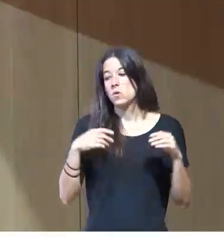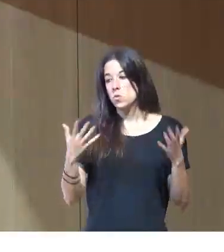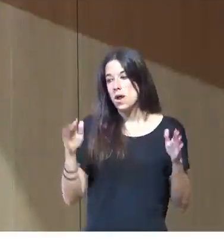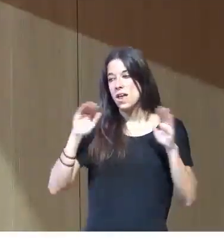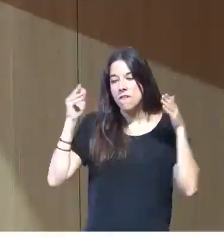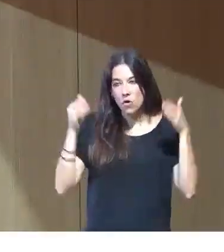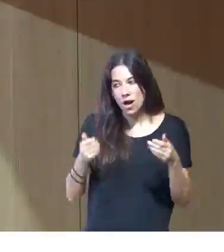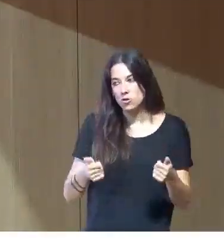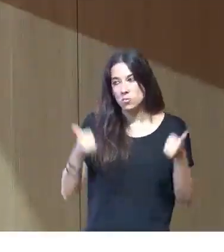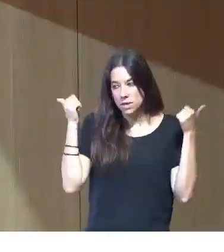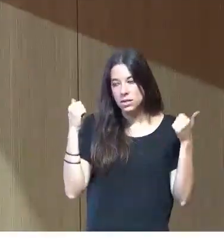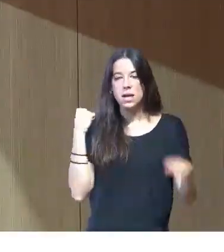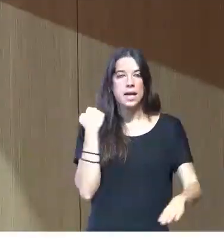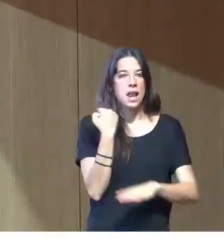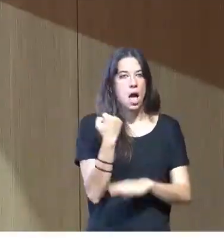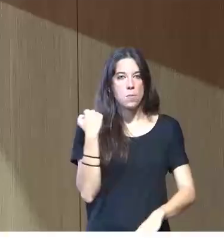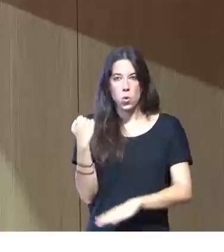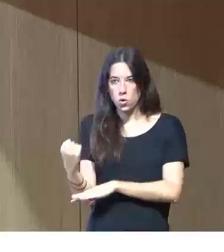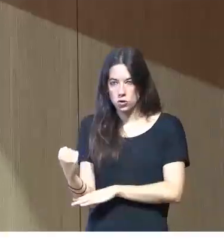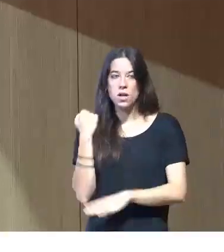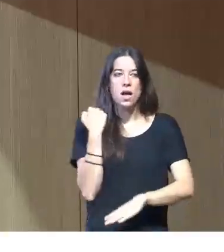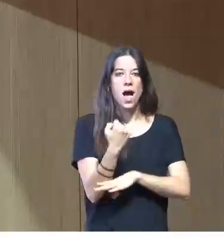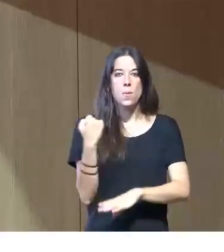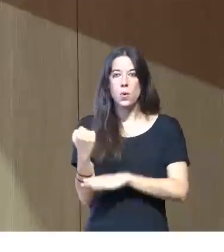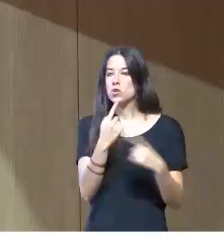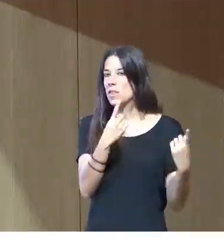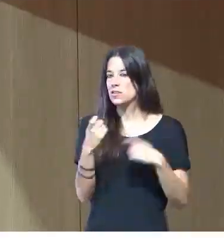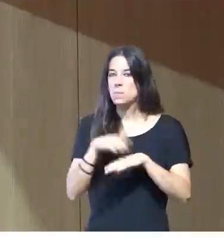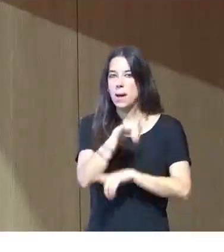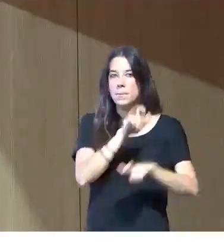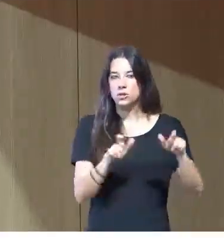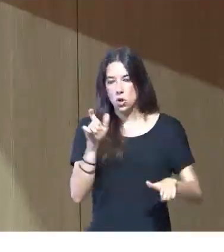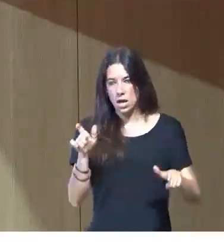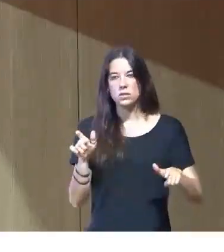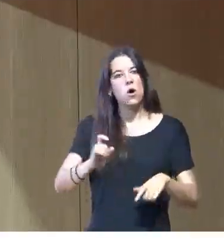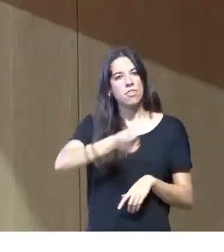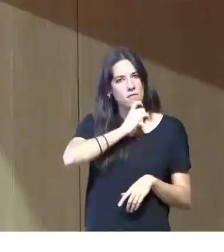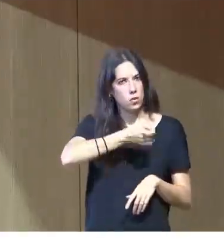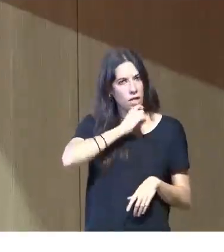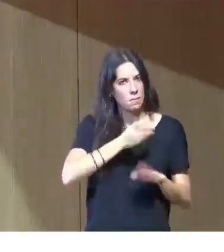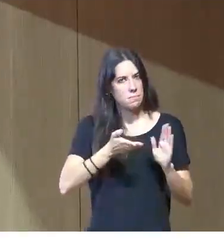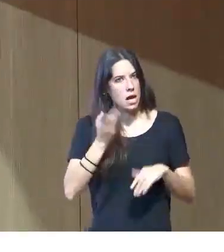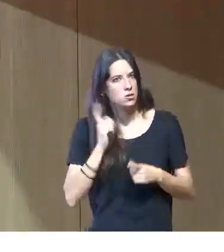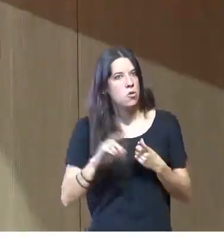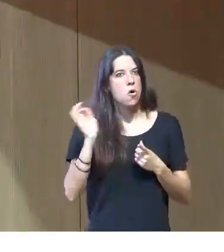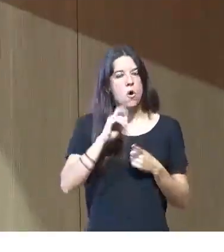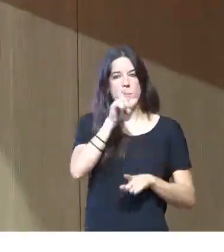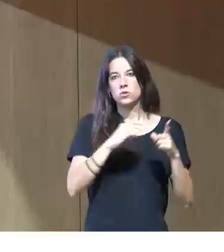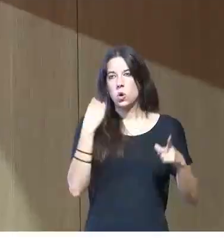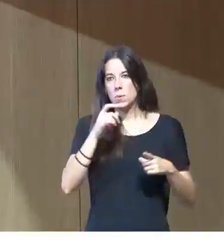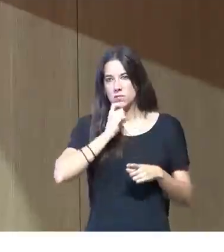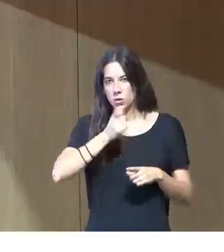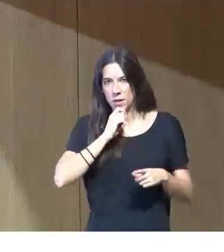en los en los apoyos en los apoyos necesarios para que personas con mayores dificultades para que jóvenes con mayores dificultades